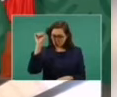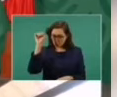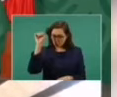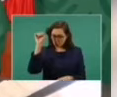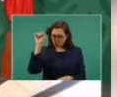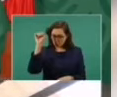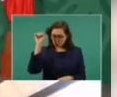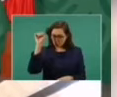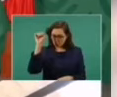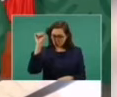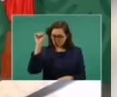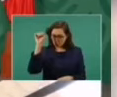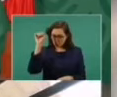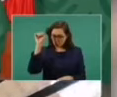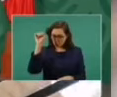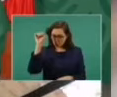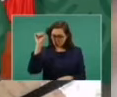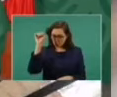de Aviación. Estamos